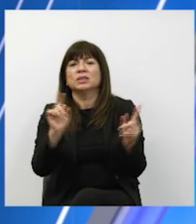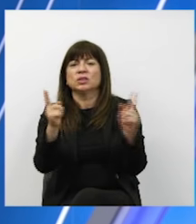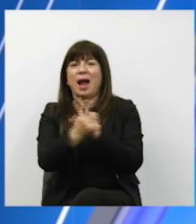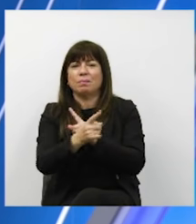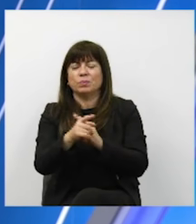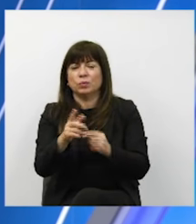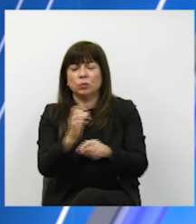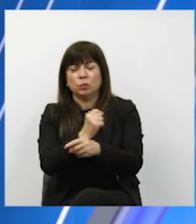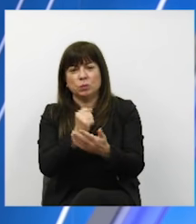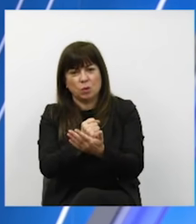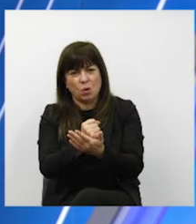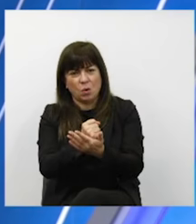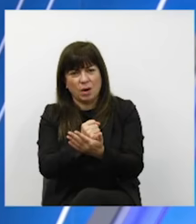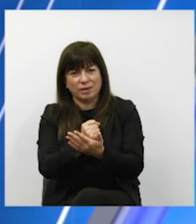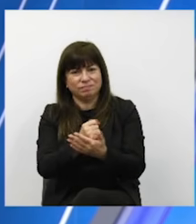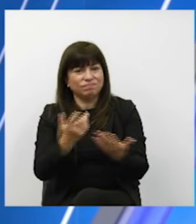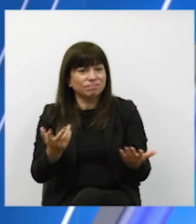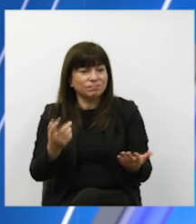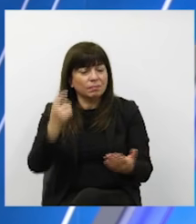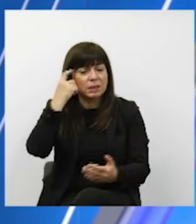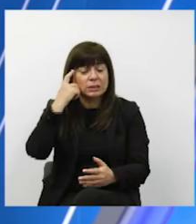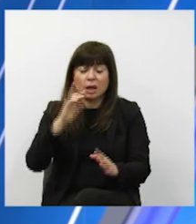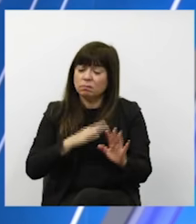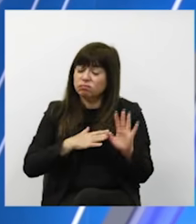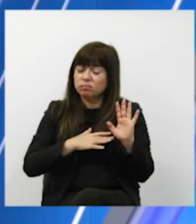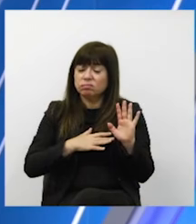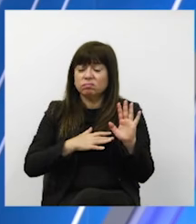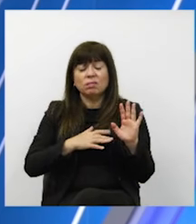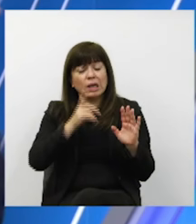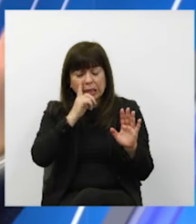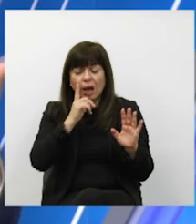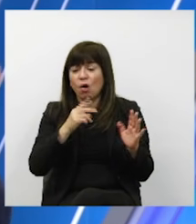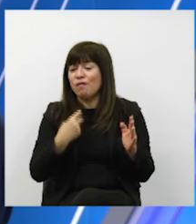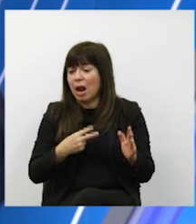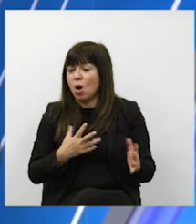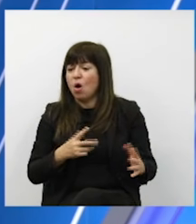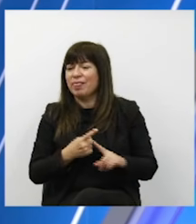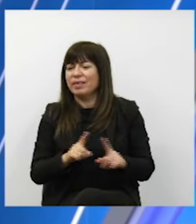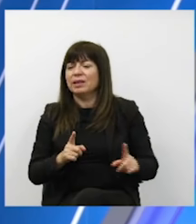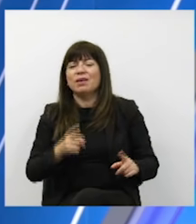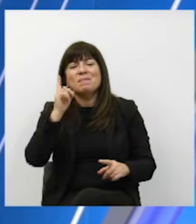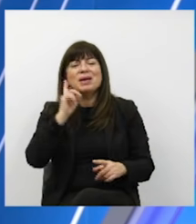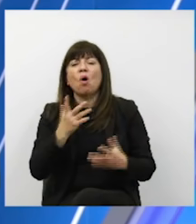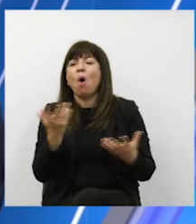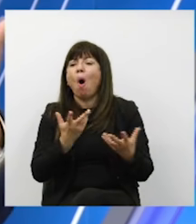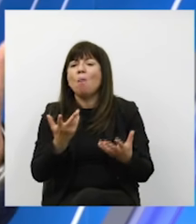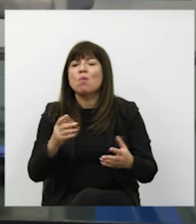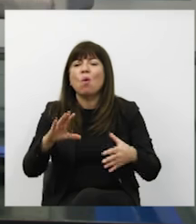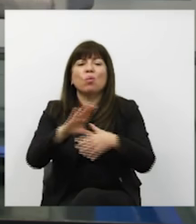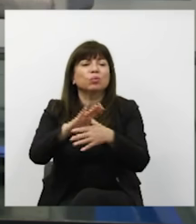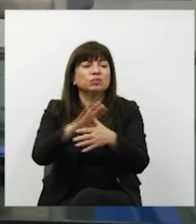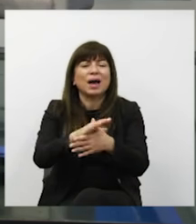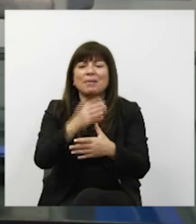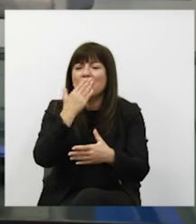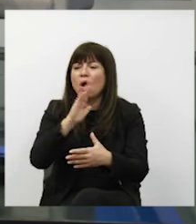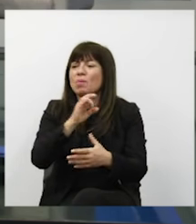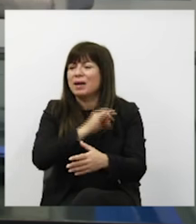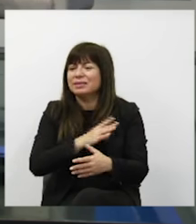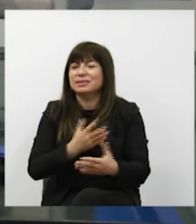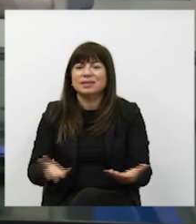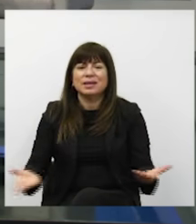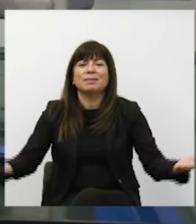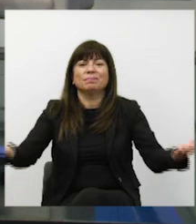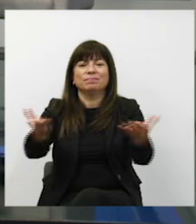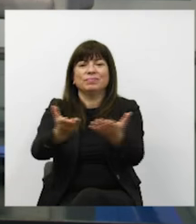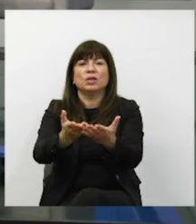diga, oye, ¿sabes qué? Nosotros tenemos valores distintos y está bien que los tengamos distintos, pero ¿cómo nos juntamos y buscamos qué es lo mejor para Chile y